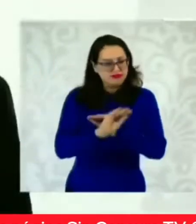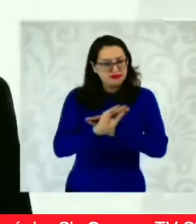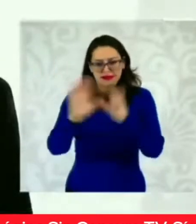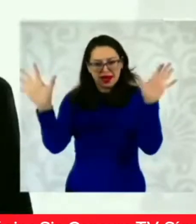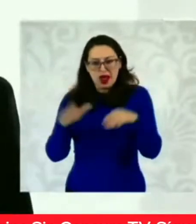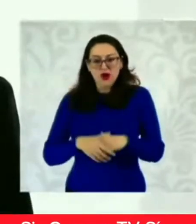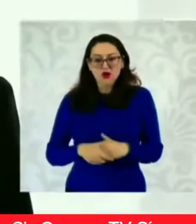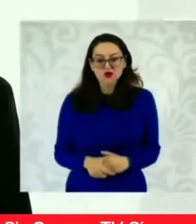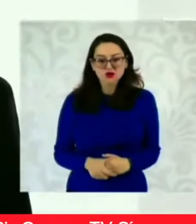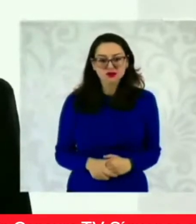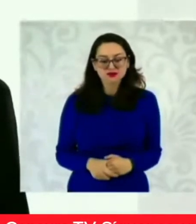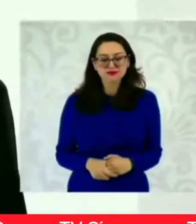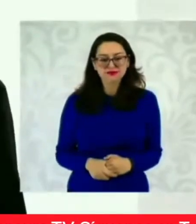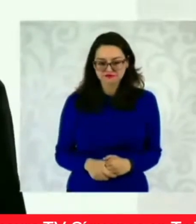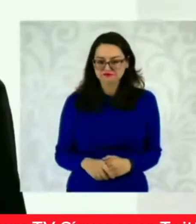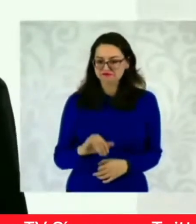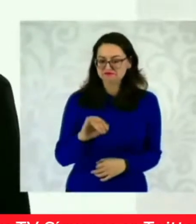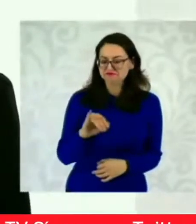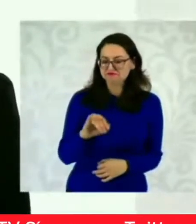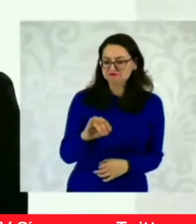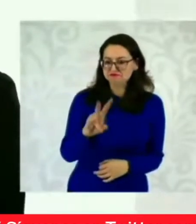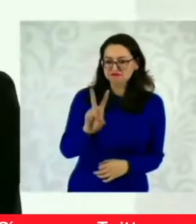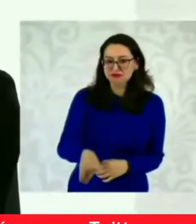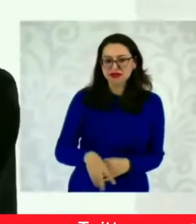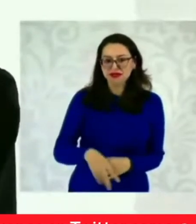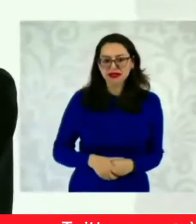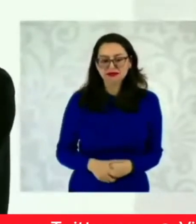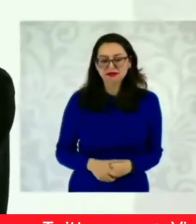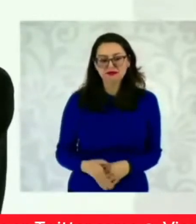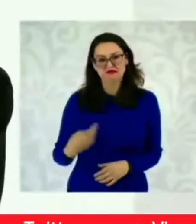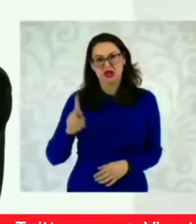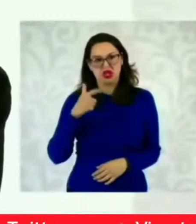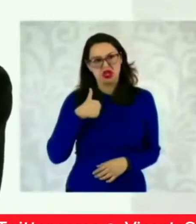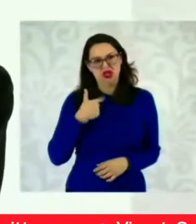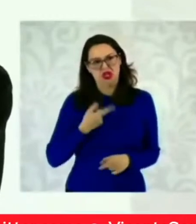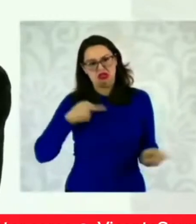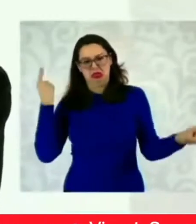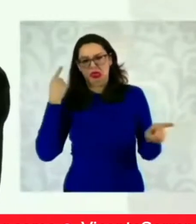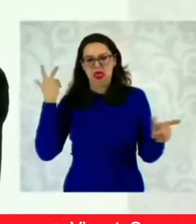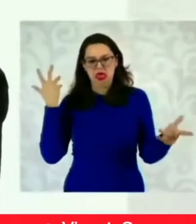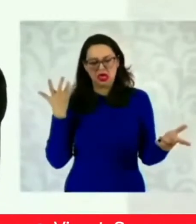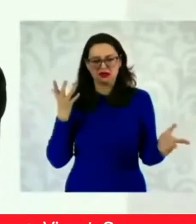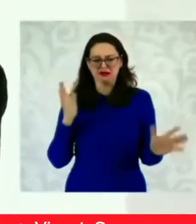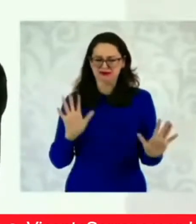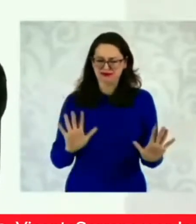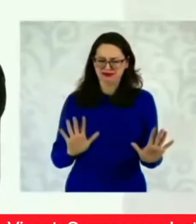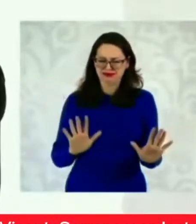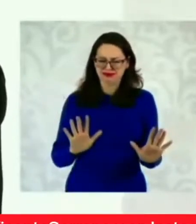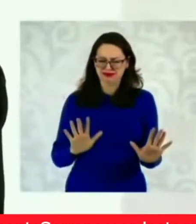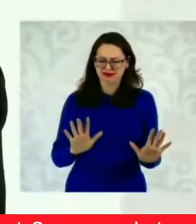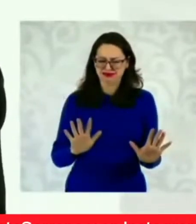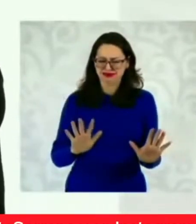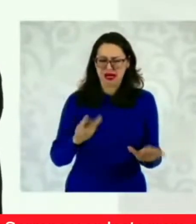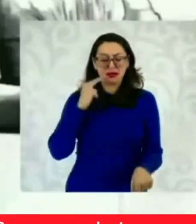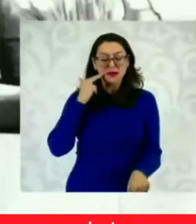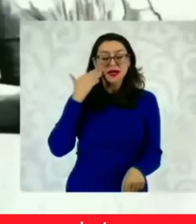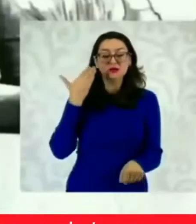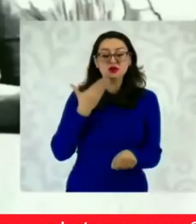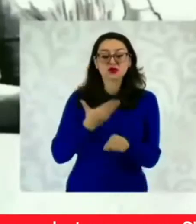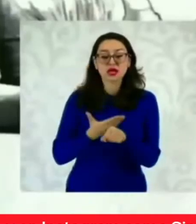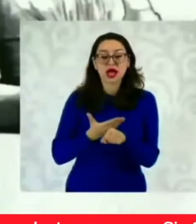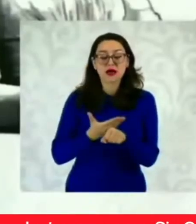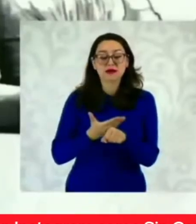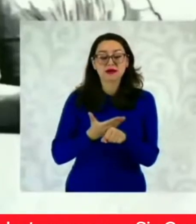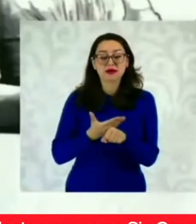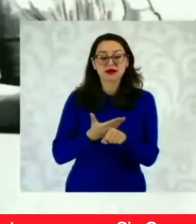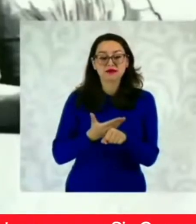En eso retomo tus palabras. Pero hay que ser responsables siempre y buscar